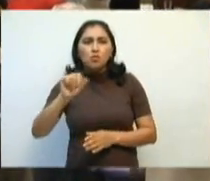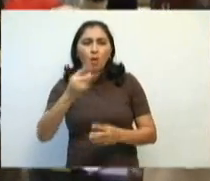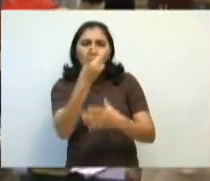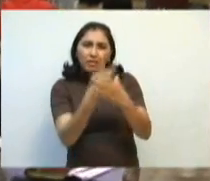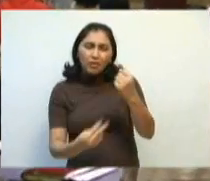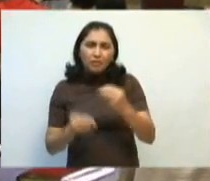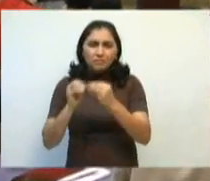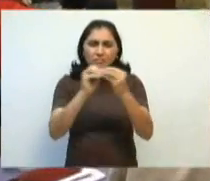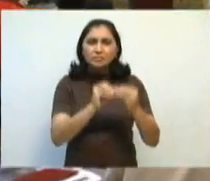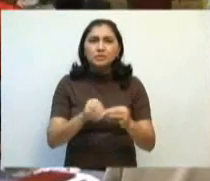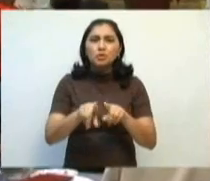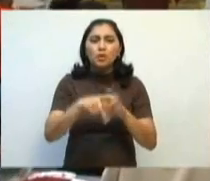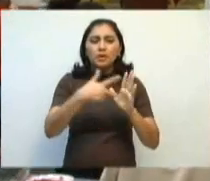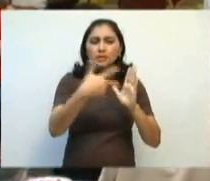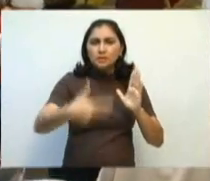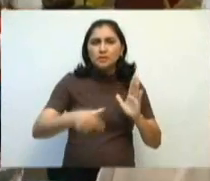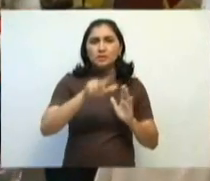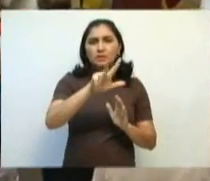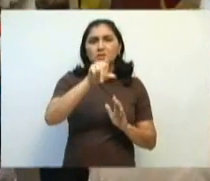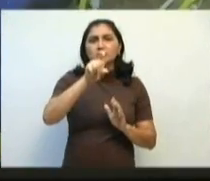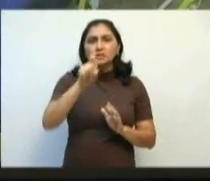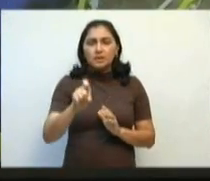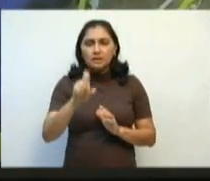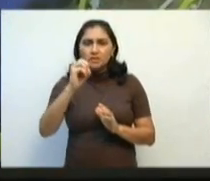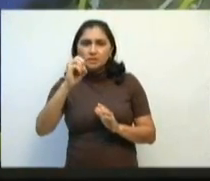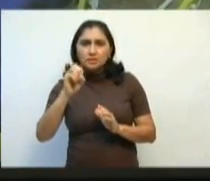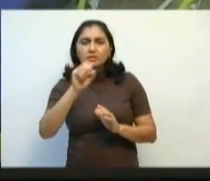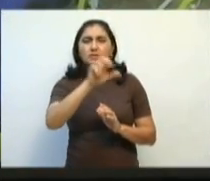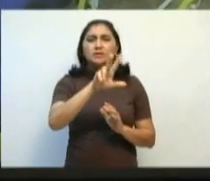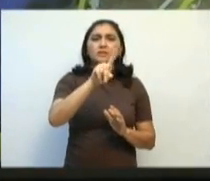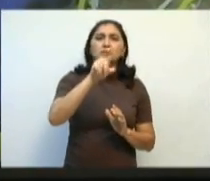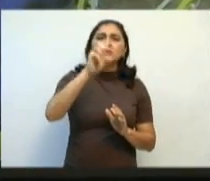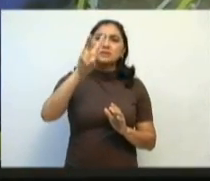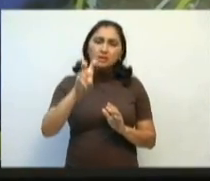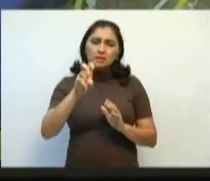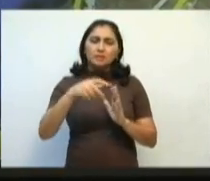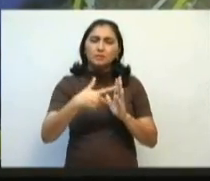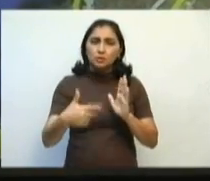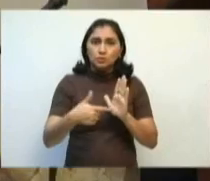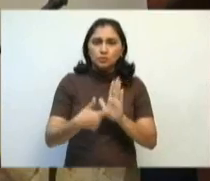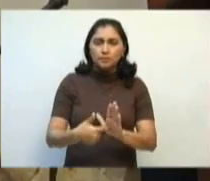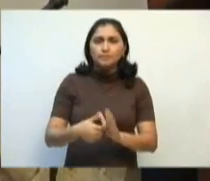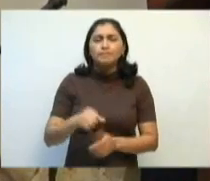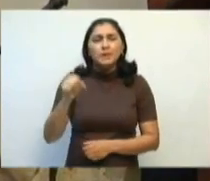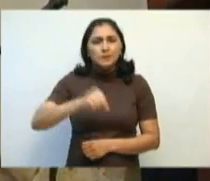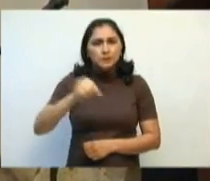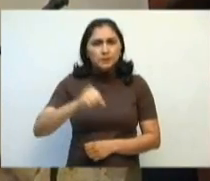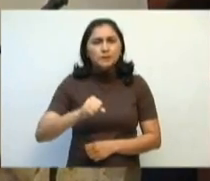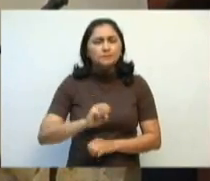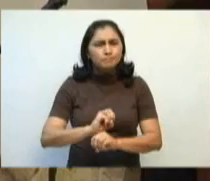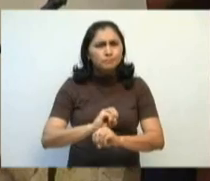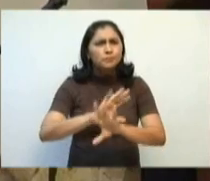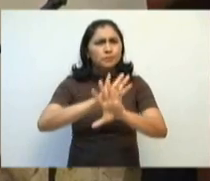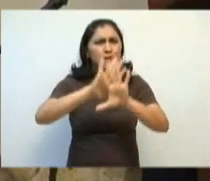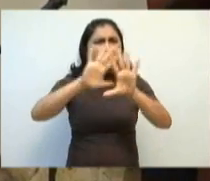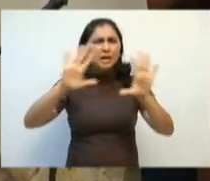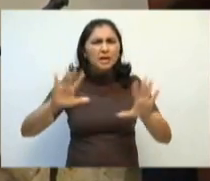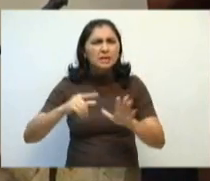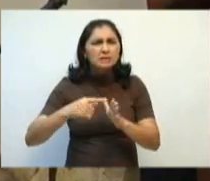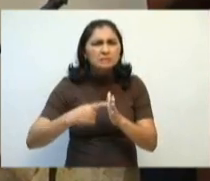en entidades territoriales, como lo contempla la Constitución en los artículos 306 y 307. O sea que hay mucha